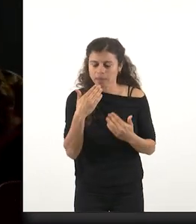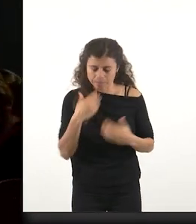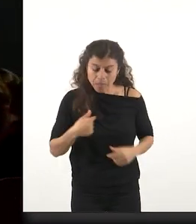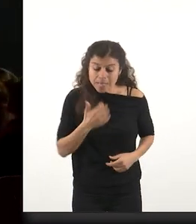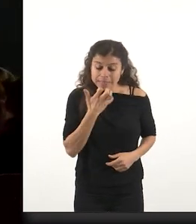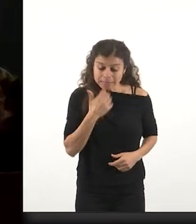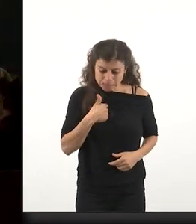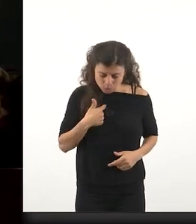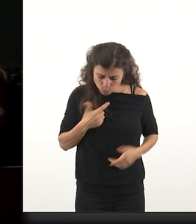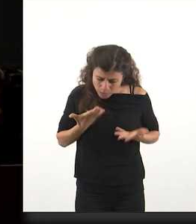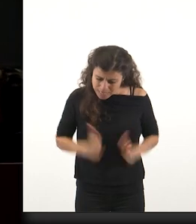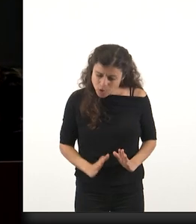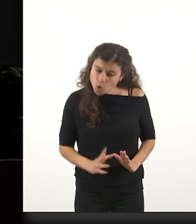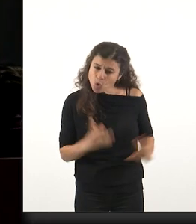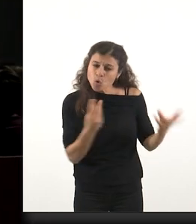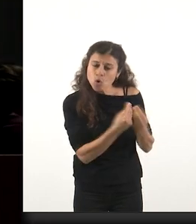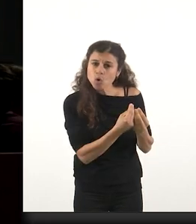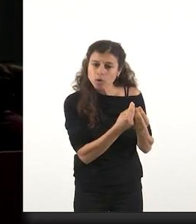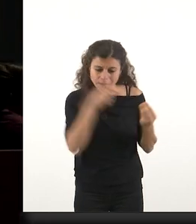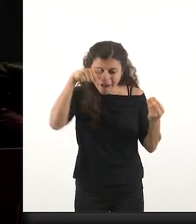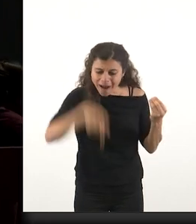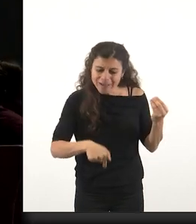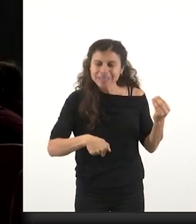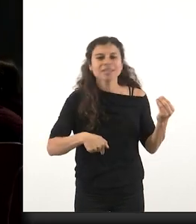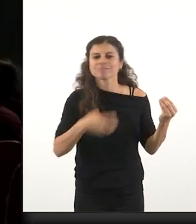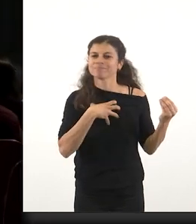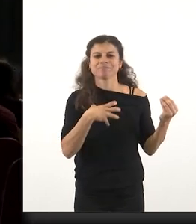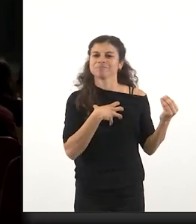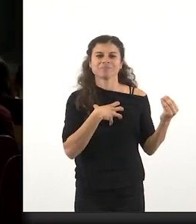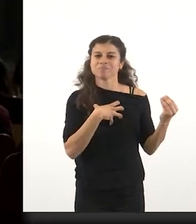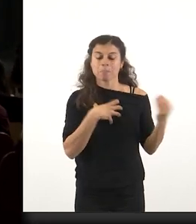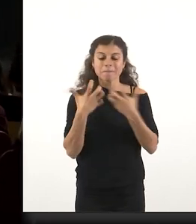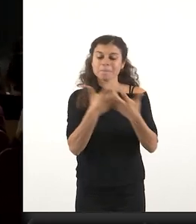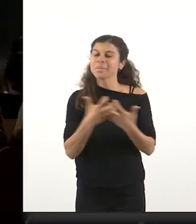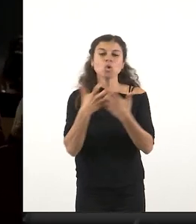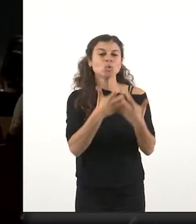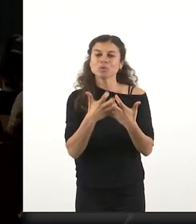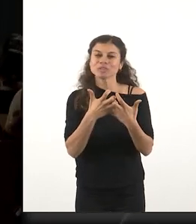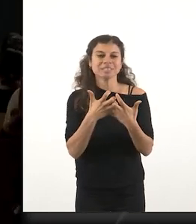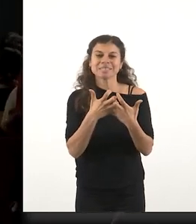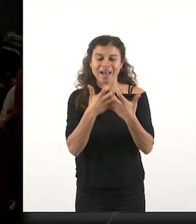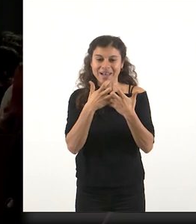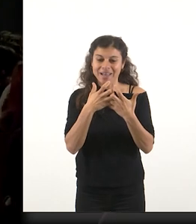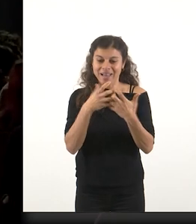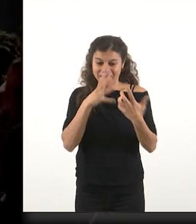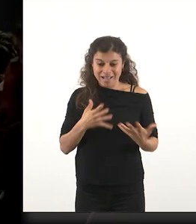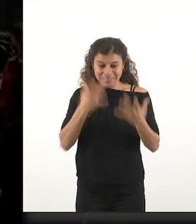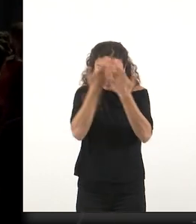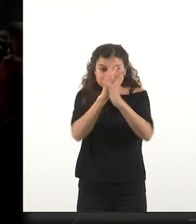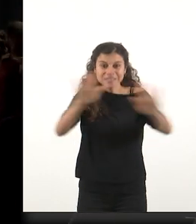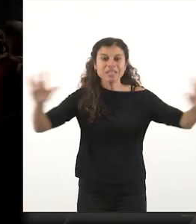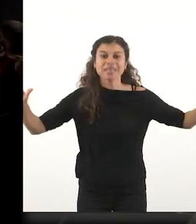Si tuviera hijos con Antonio, no podría estar aquí. Mi lucha no sería sensibilizar a la